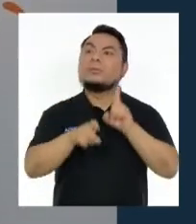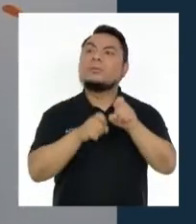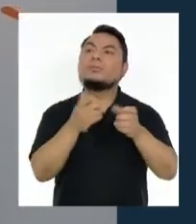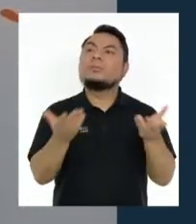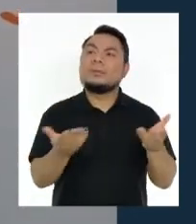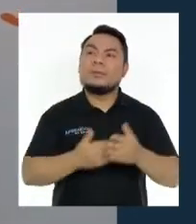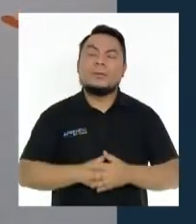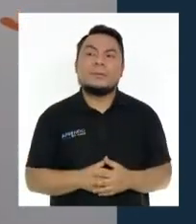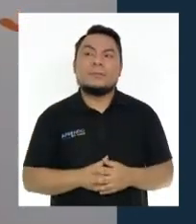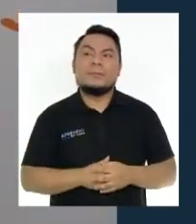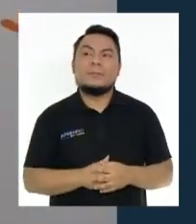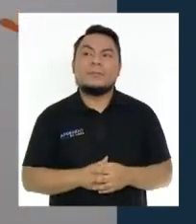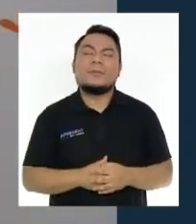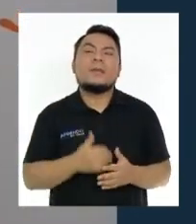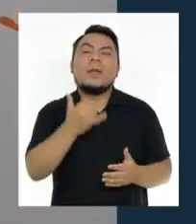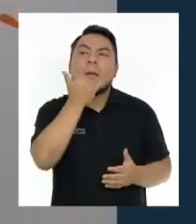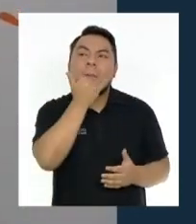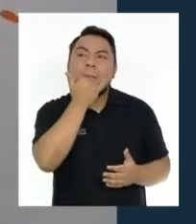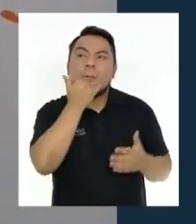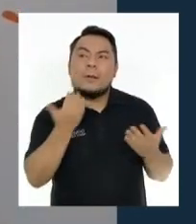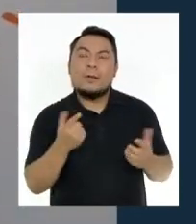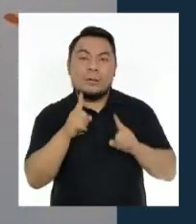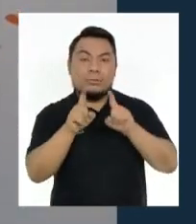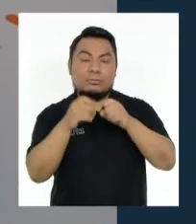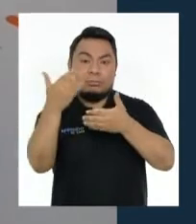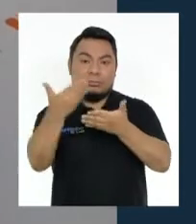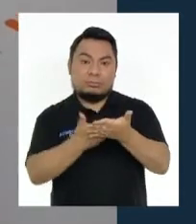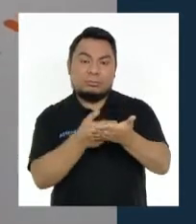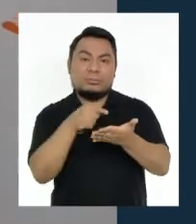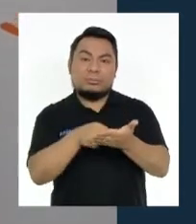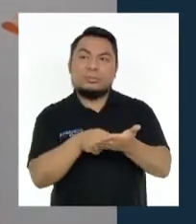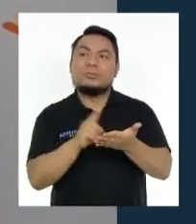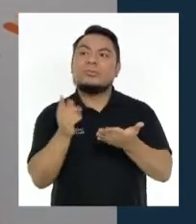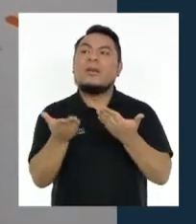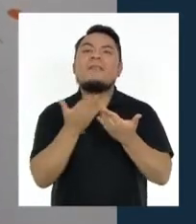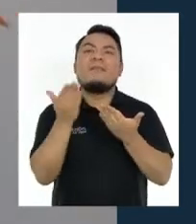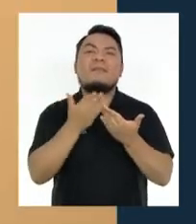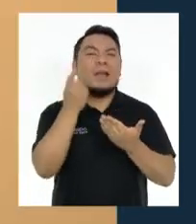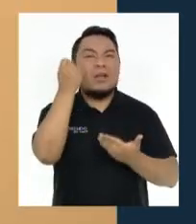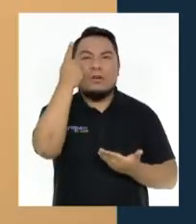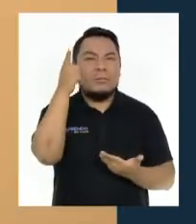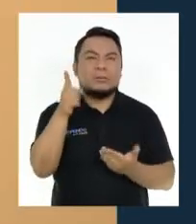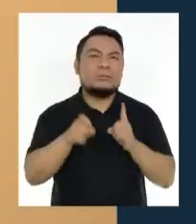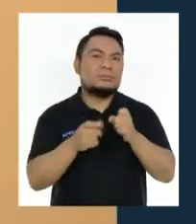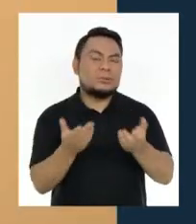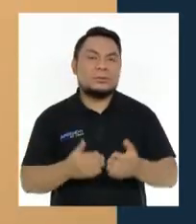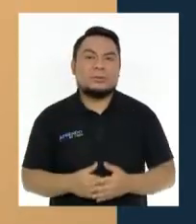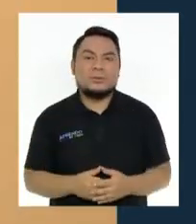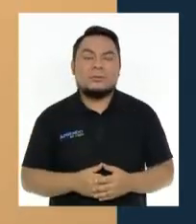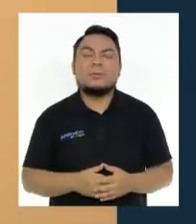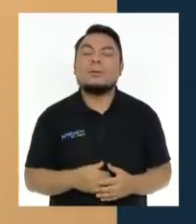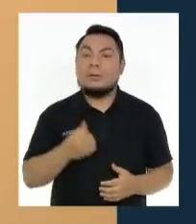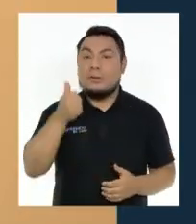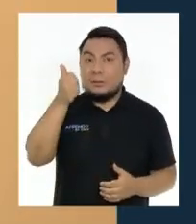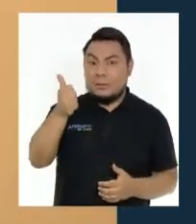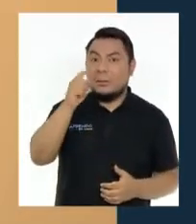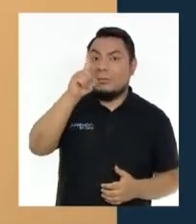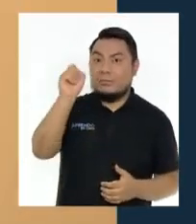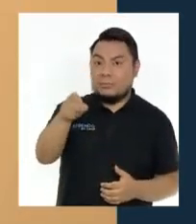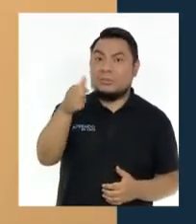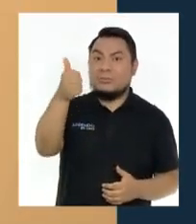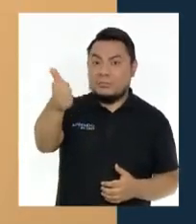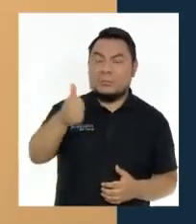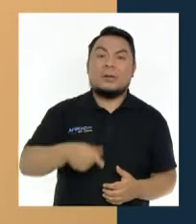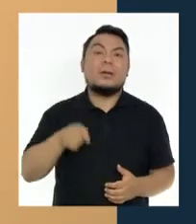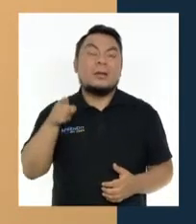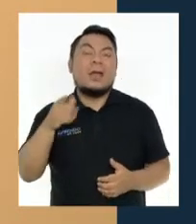la siguiente: ¿qué pasa si en una encuesta las preguntas no son fáciles de comprender? Buena pregunta. Es muy probable que